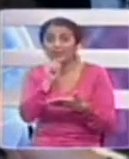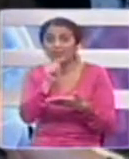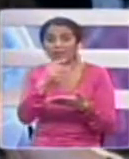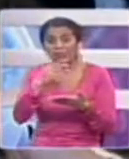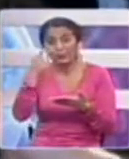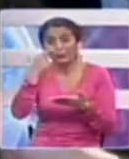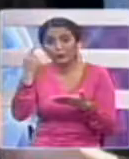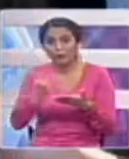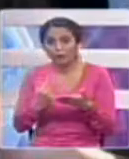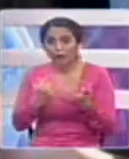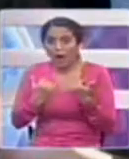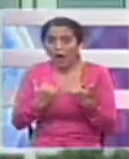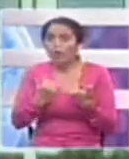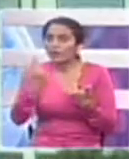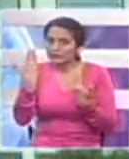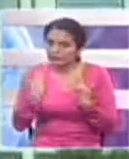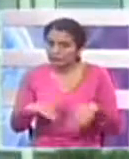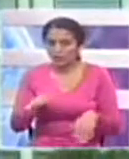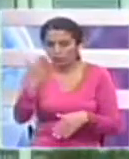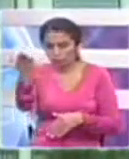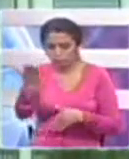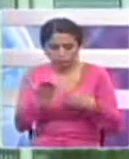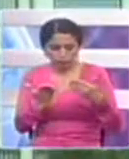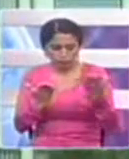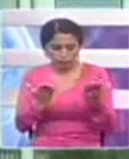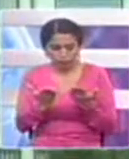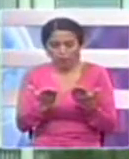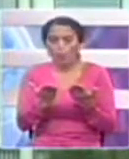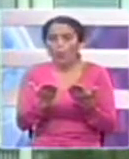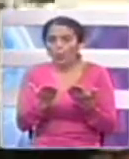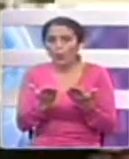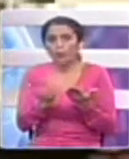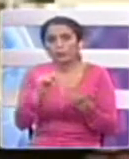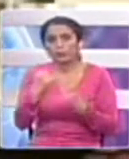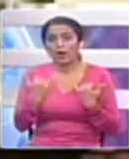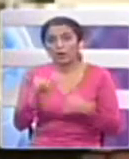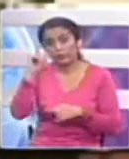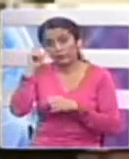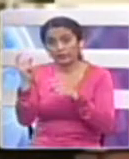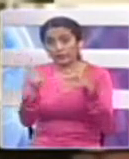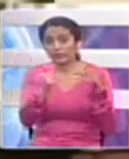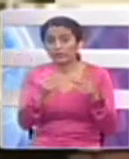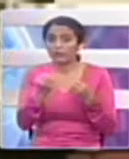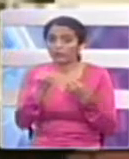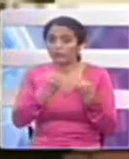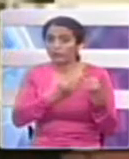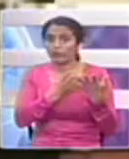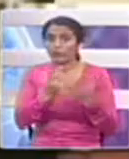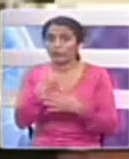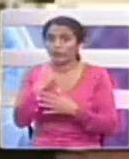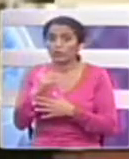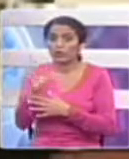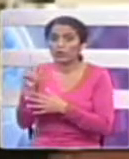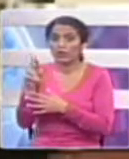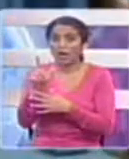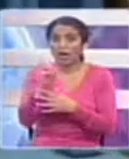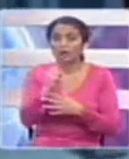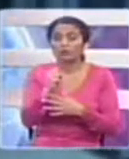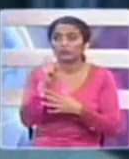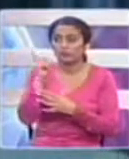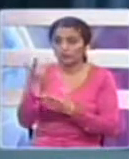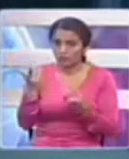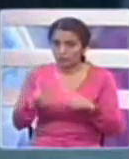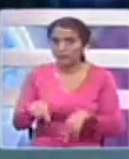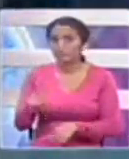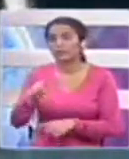actualmente presumimos tener. Recién el lunes, Fiscalía anunció que ligaba a Carlos P. a la indagación comenzada en mayo. Y